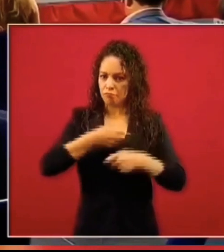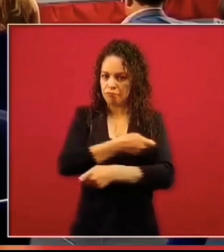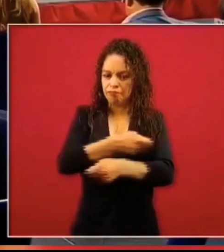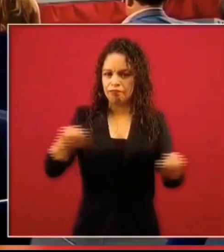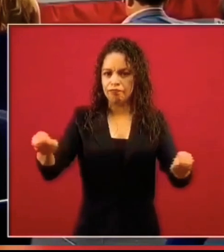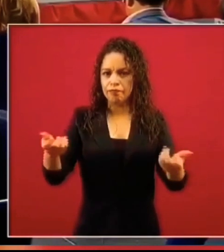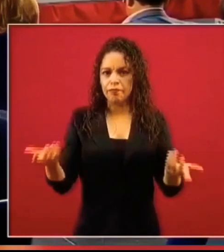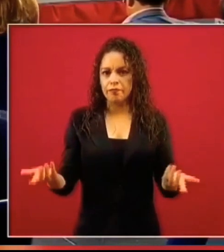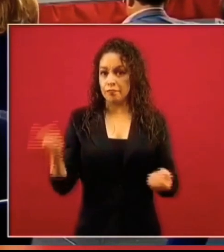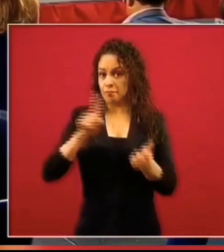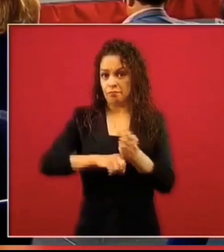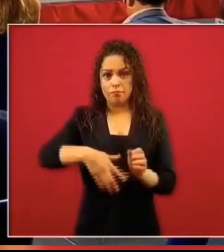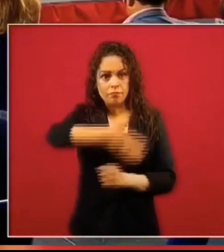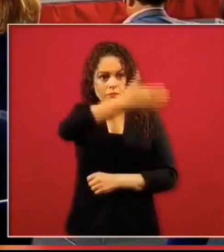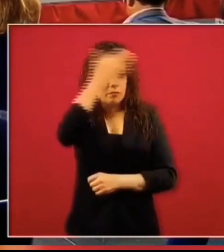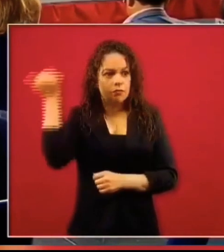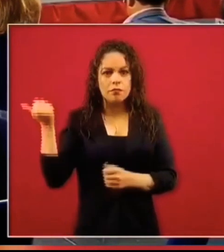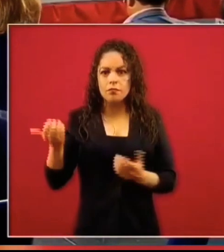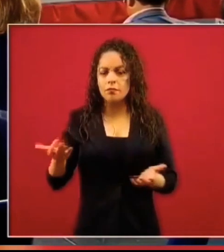No se sabe.